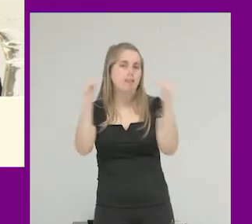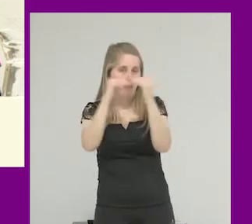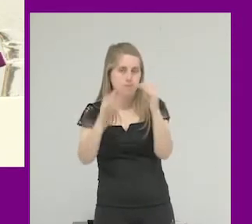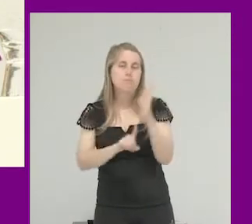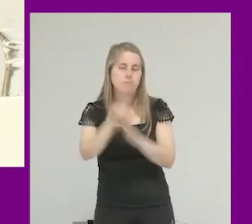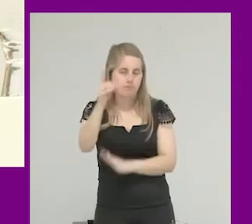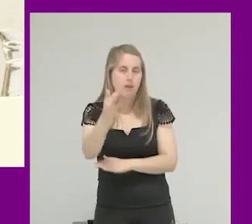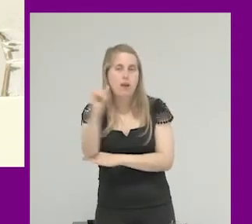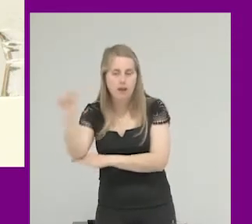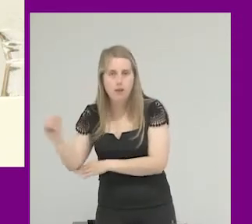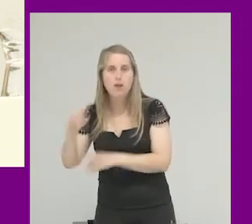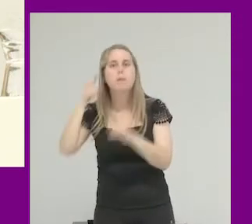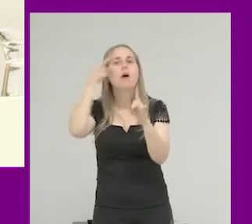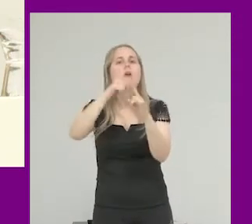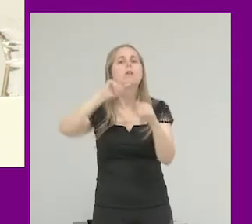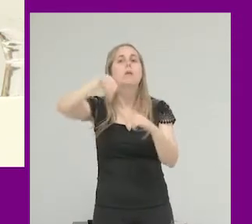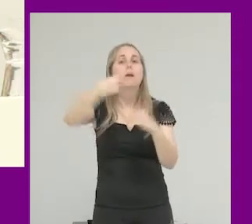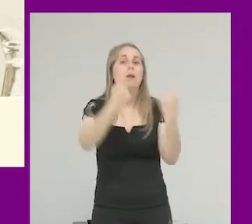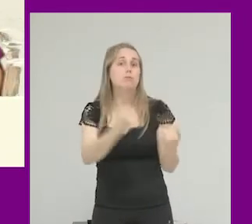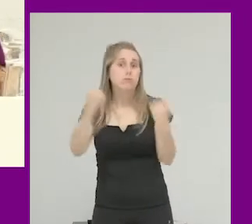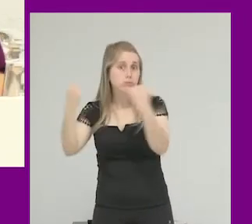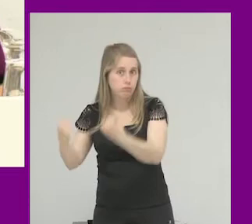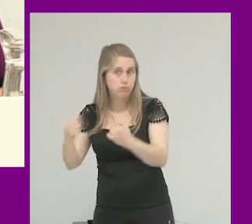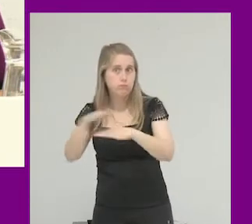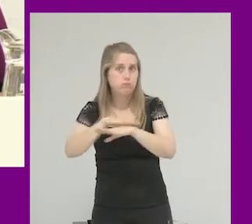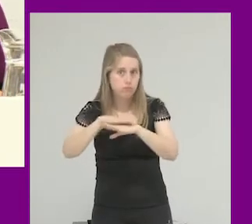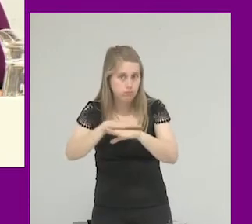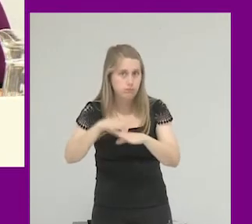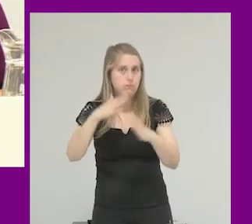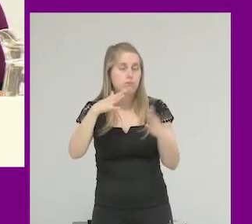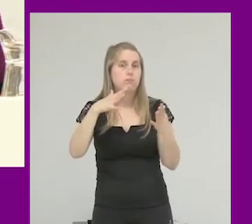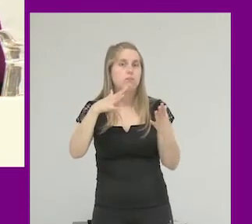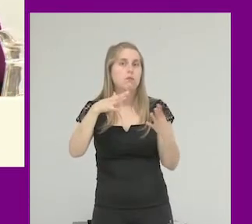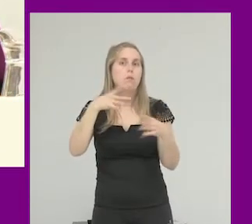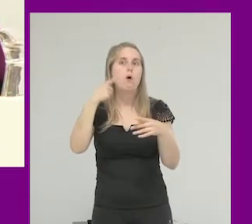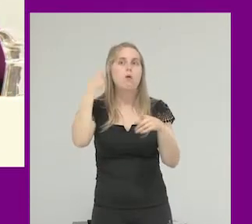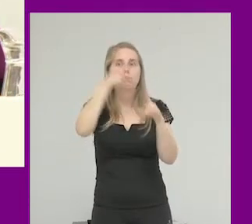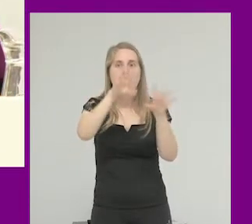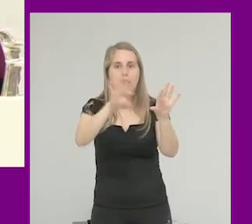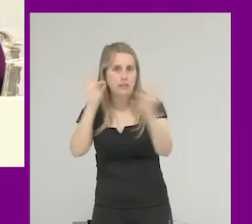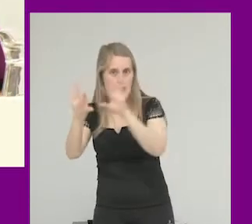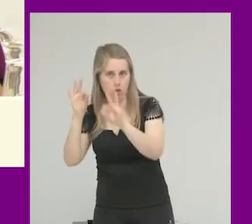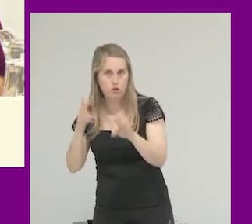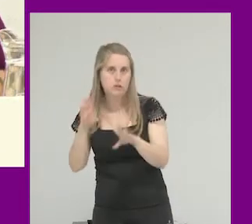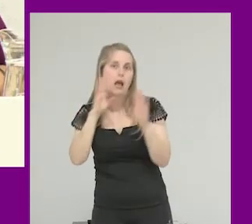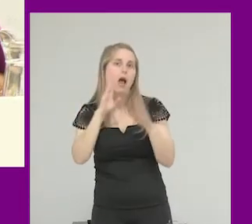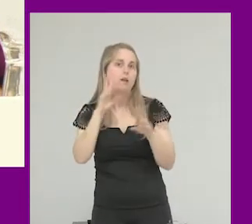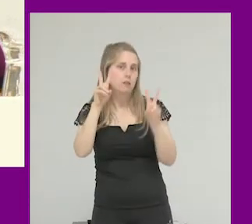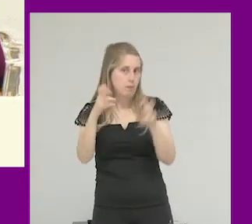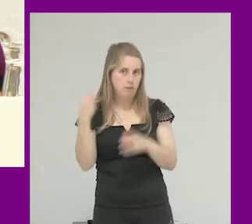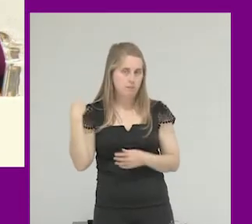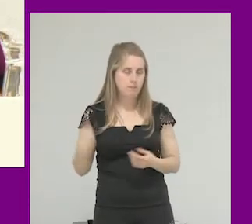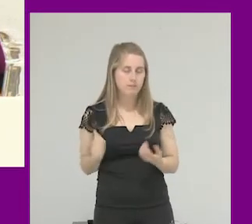ir institucionalmente también ir tomando decisiones en este sentido. Pues bueno,